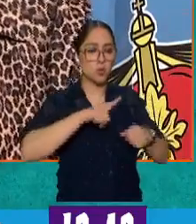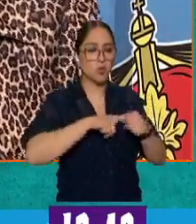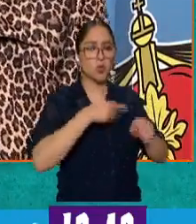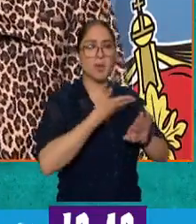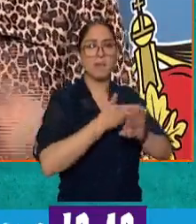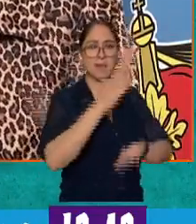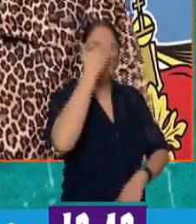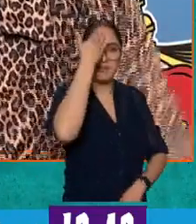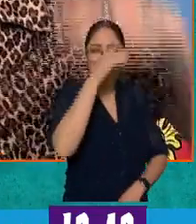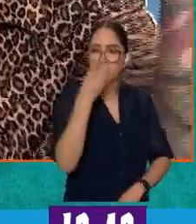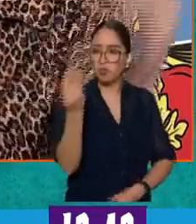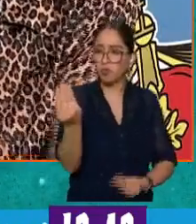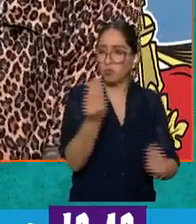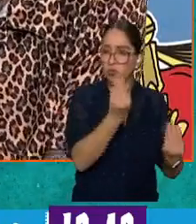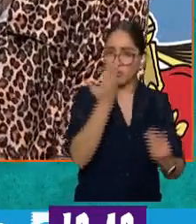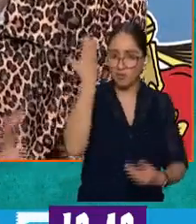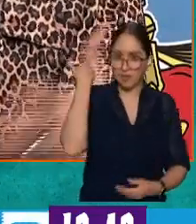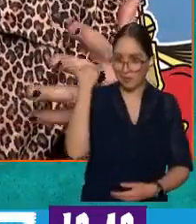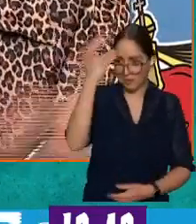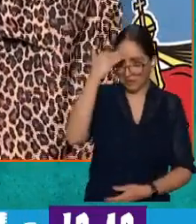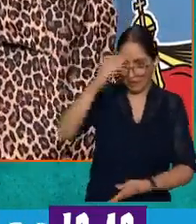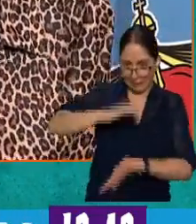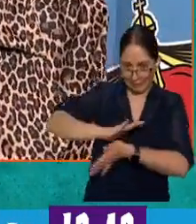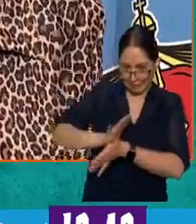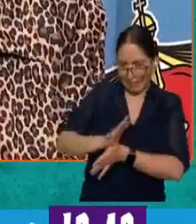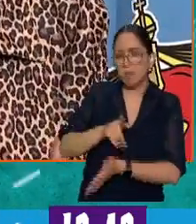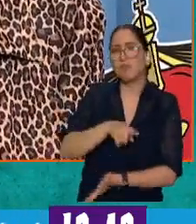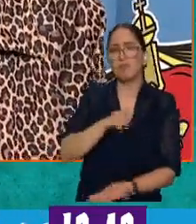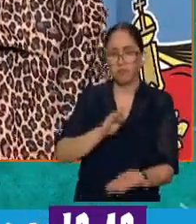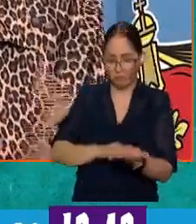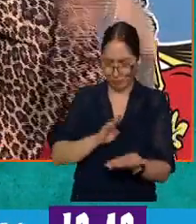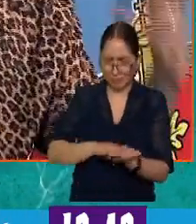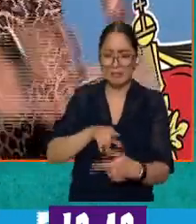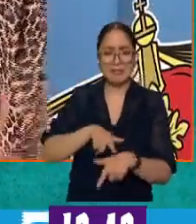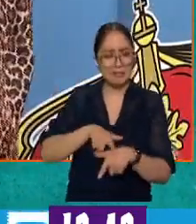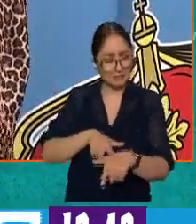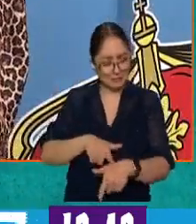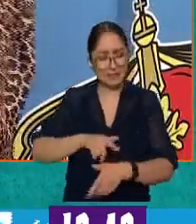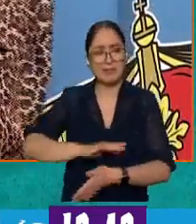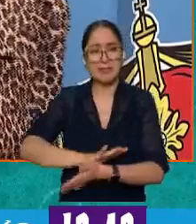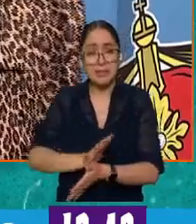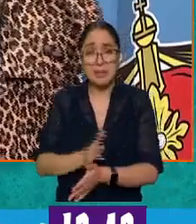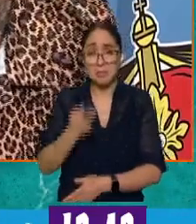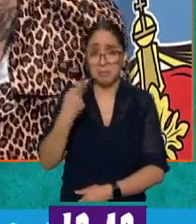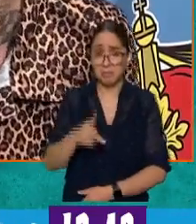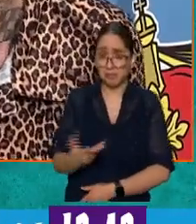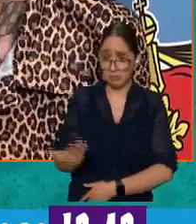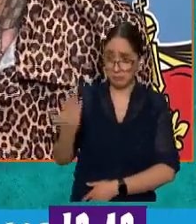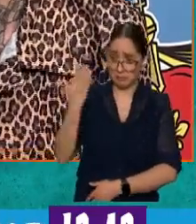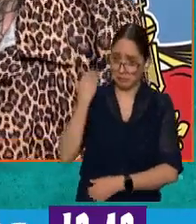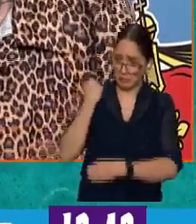de segregación, de racismo, que si actualmente todavía existe racismo, bueno, en los años 50. No,